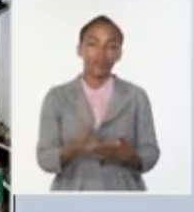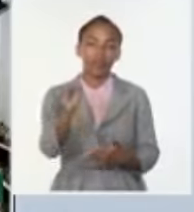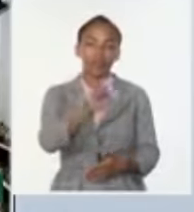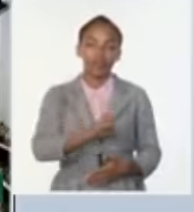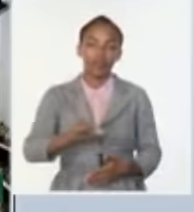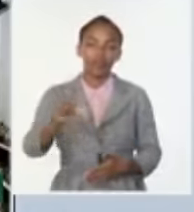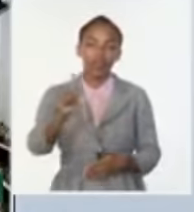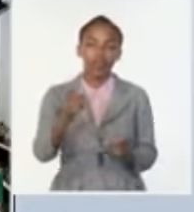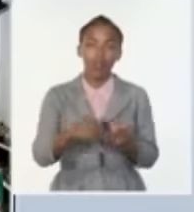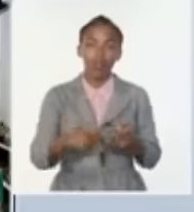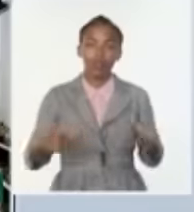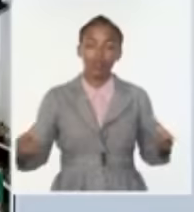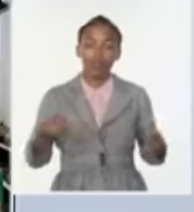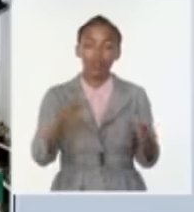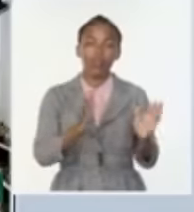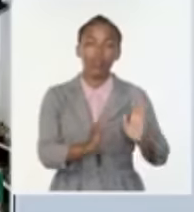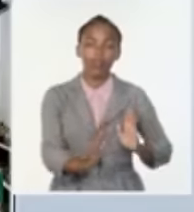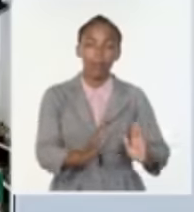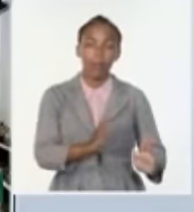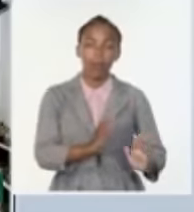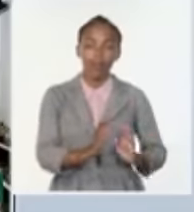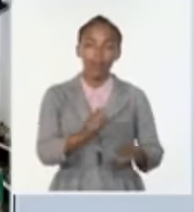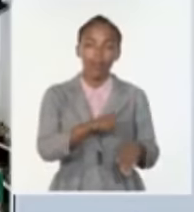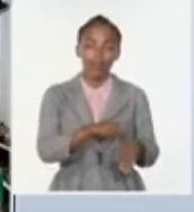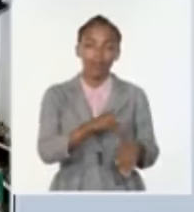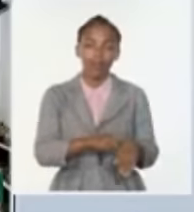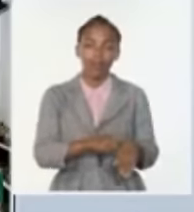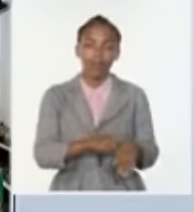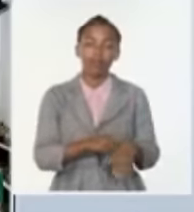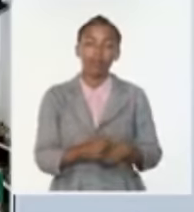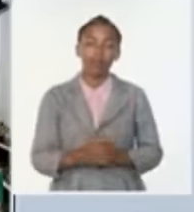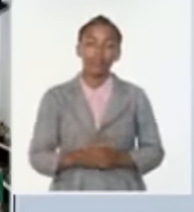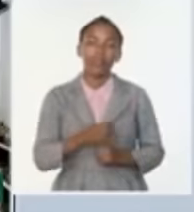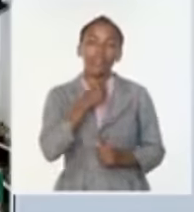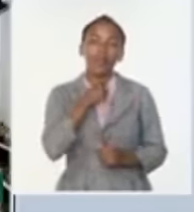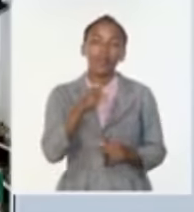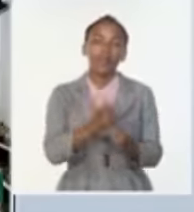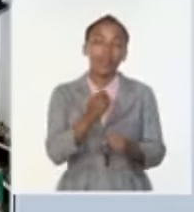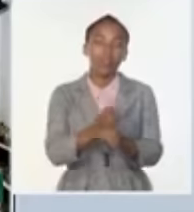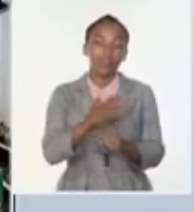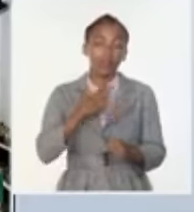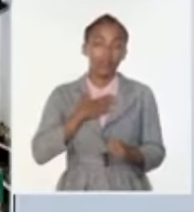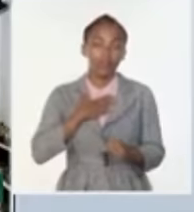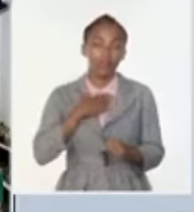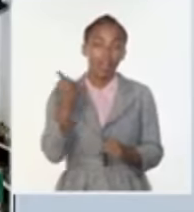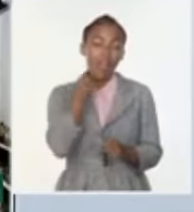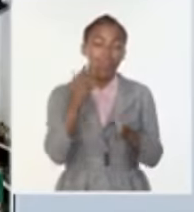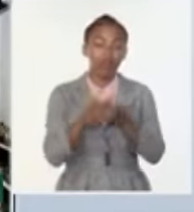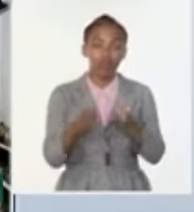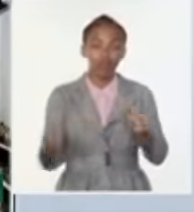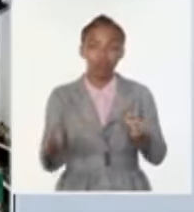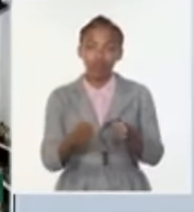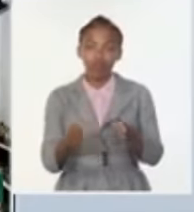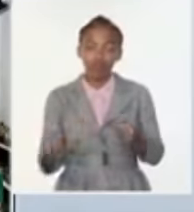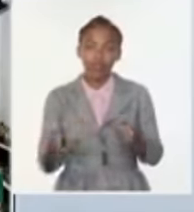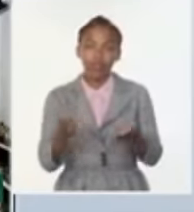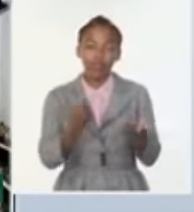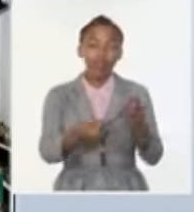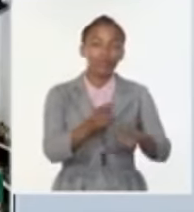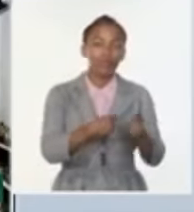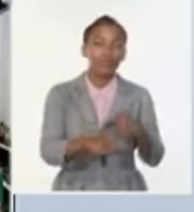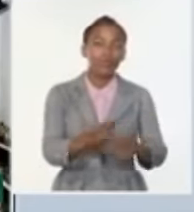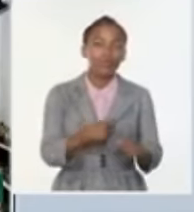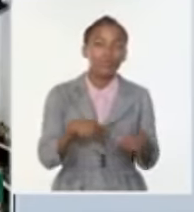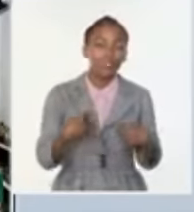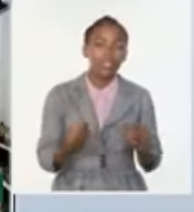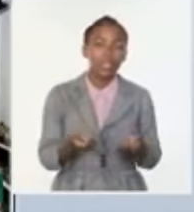también. Define que los trabajadores por cuenta propia que tengan anualmente un nivel de facturación, ya no es por la cantidad de trabajadores